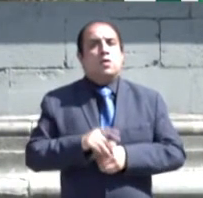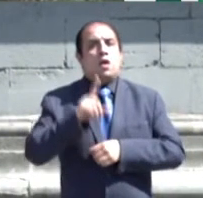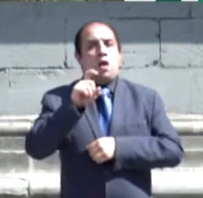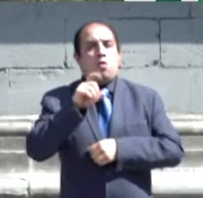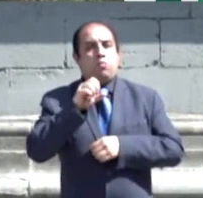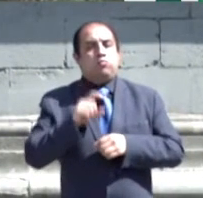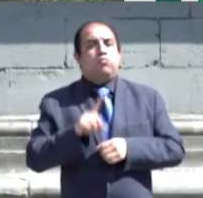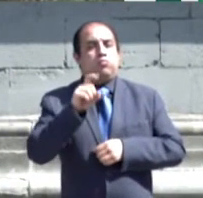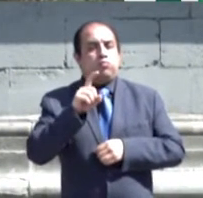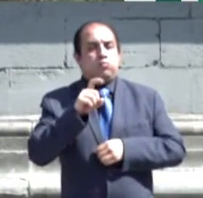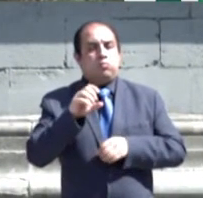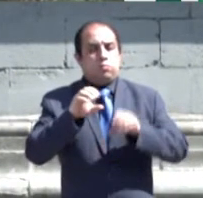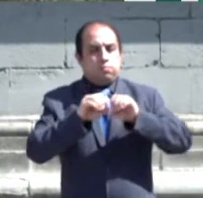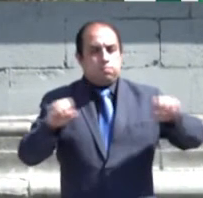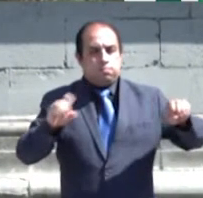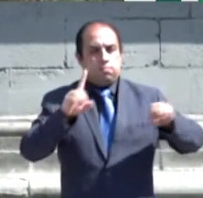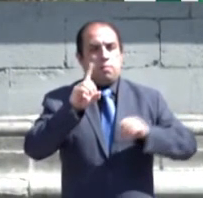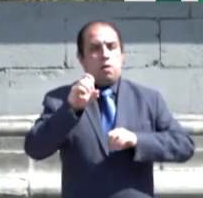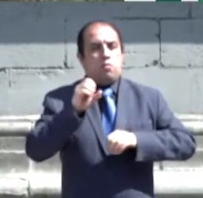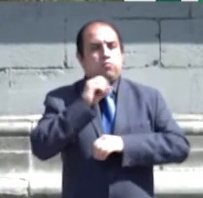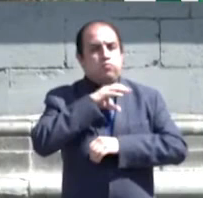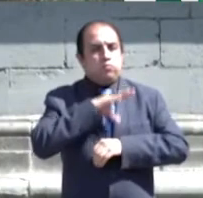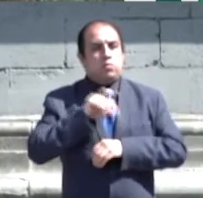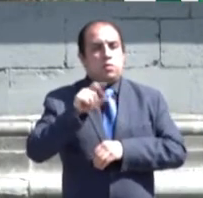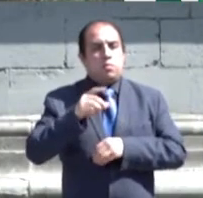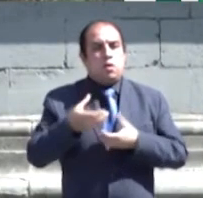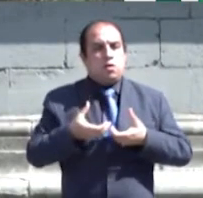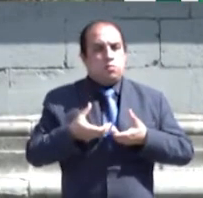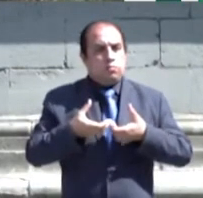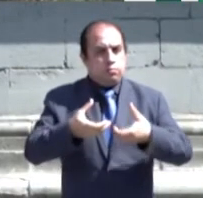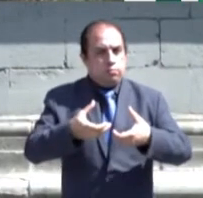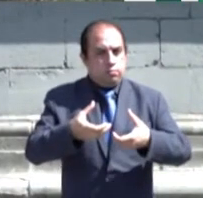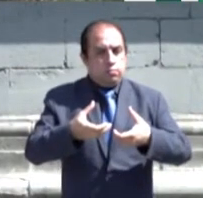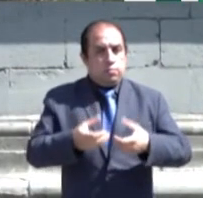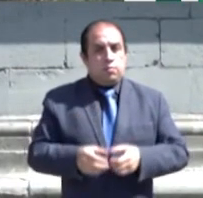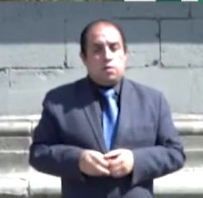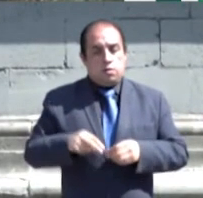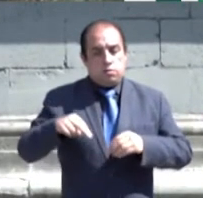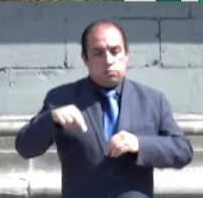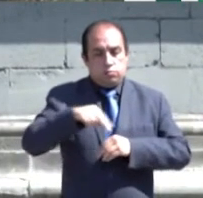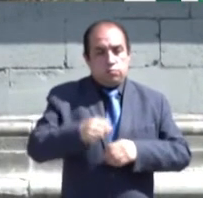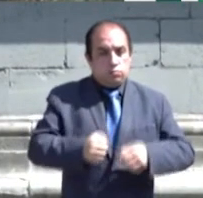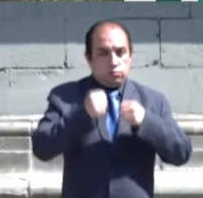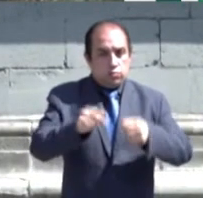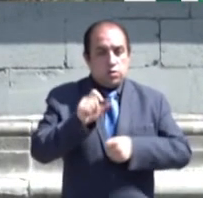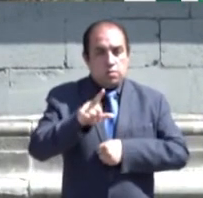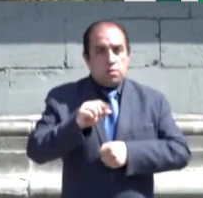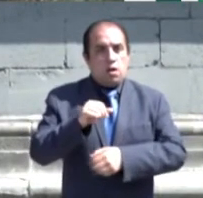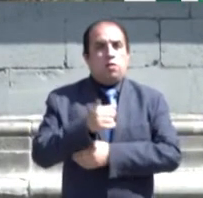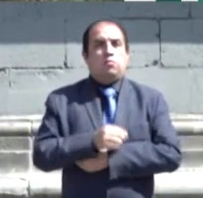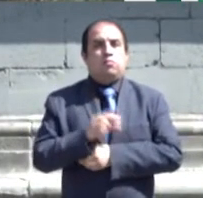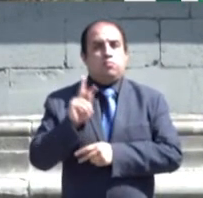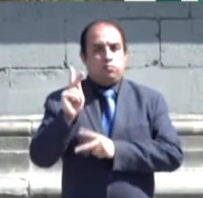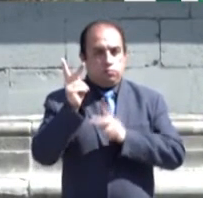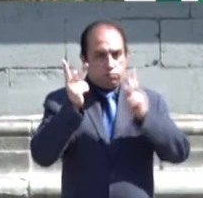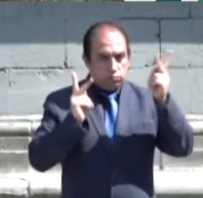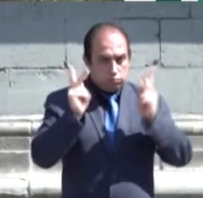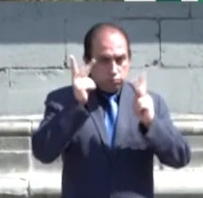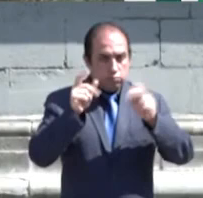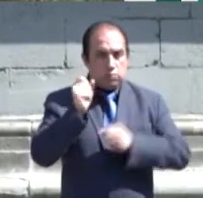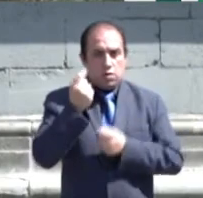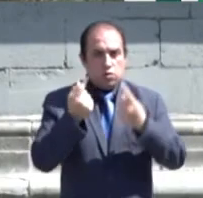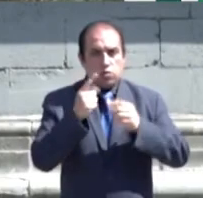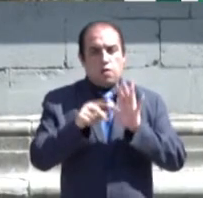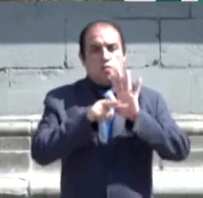además hacer la reconfiguración vial con cruceros seguros y la vegetación. Aquí algunos renders de lo que